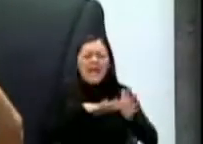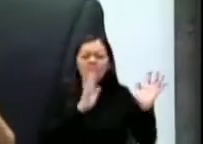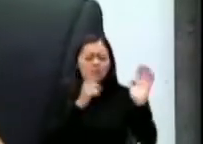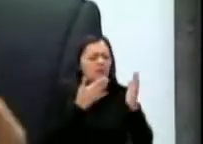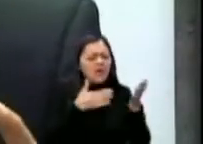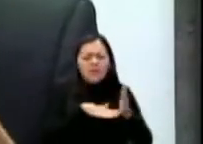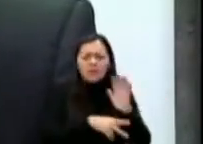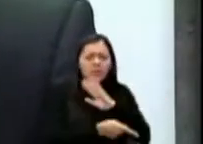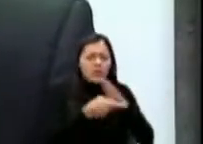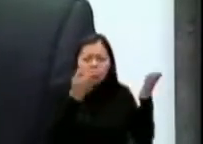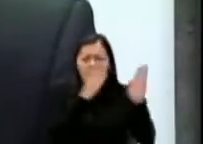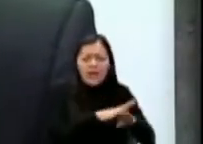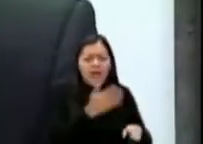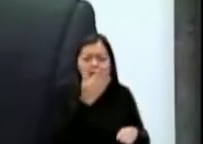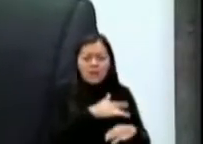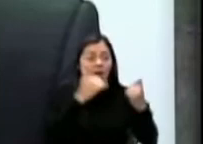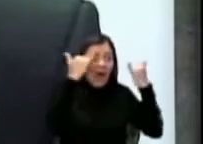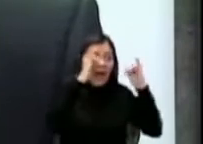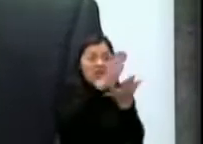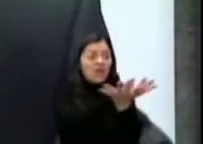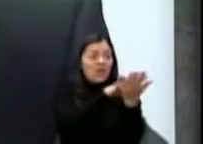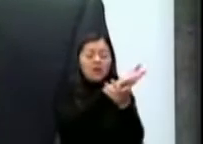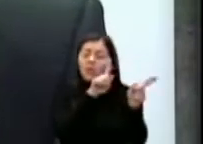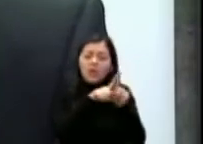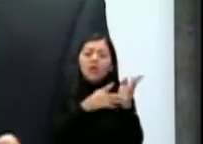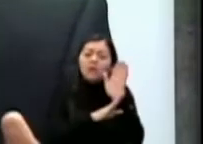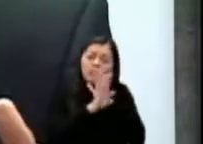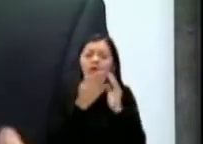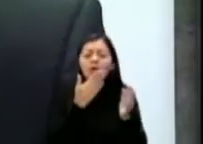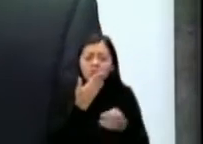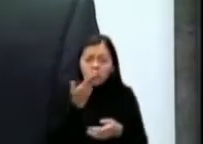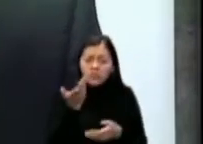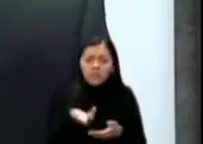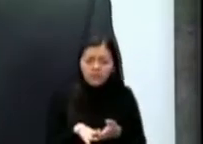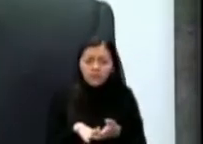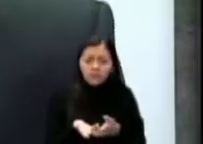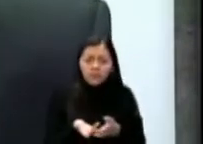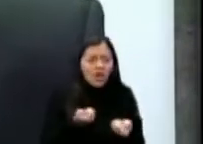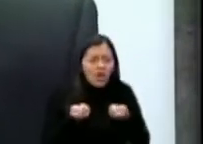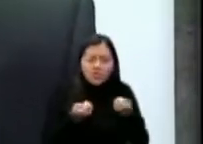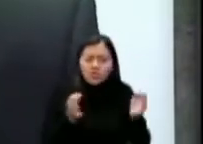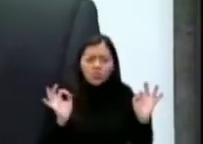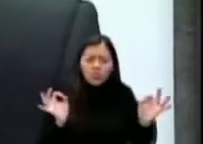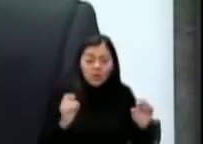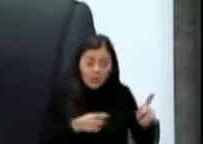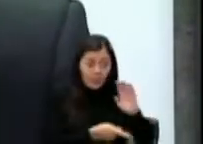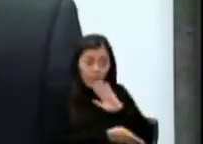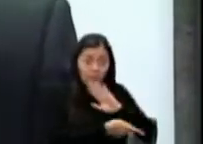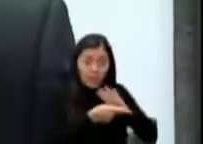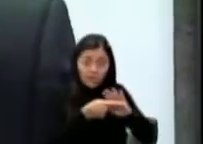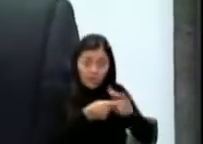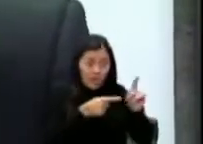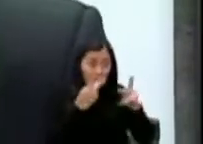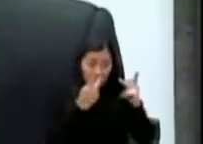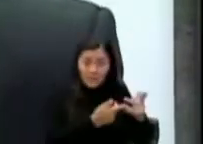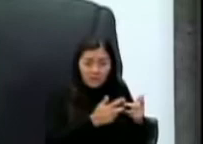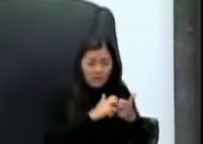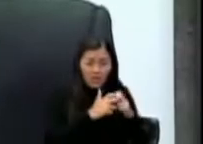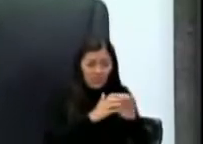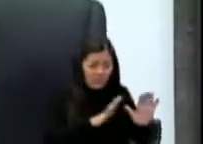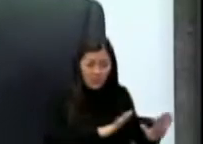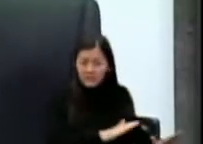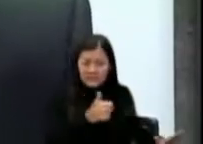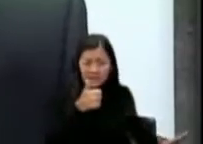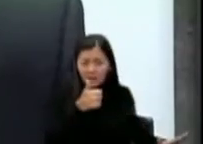más afecta a la selva amazónica es el aumento de la frontera agrícola descontrolada no es el petróleo este hábito las operaciones petroleras son